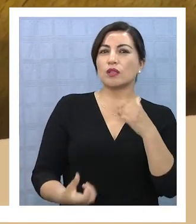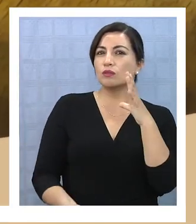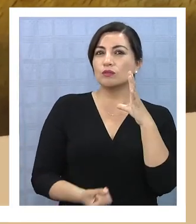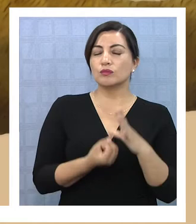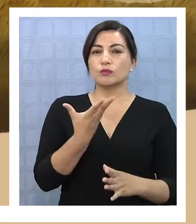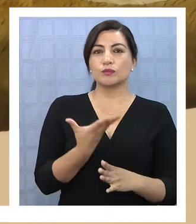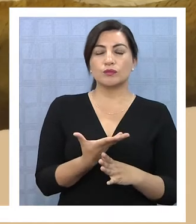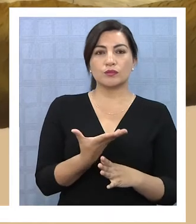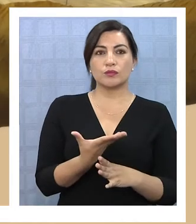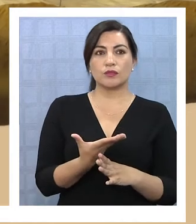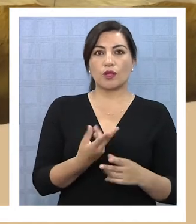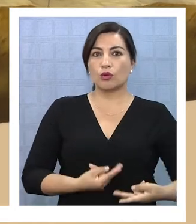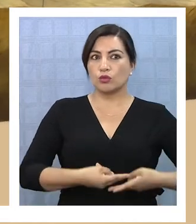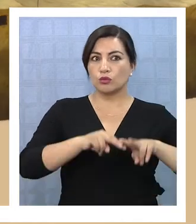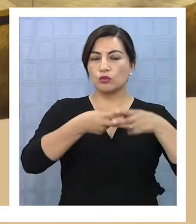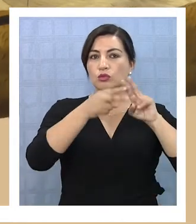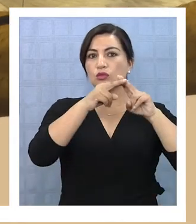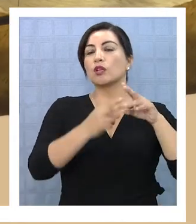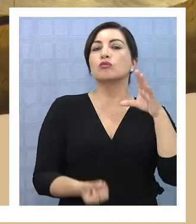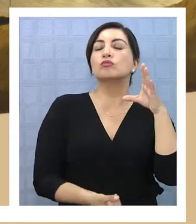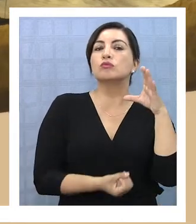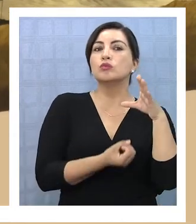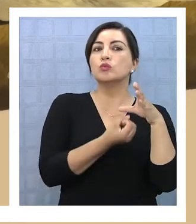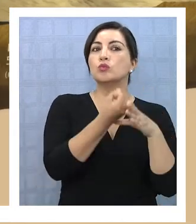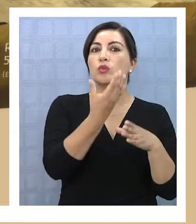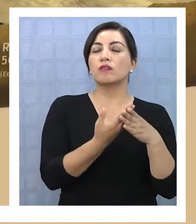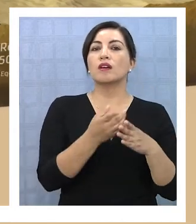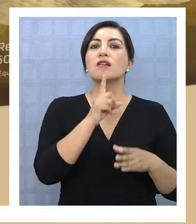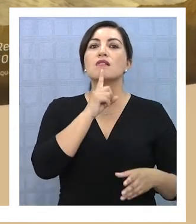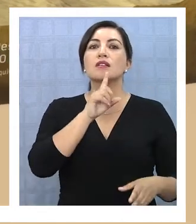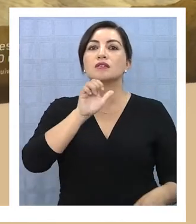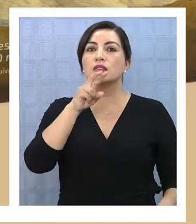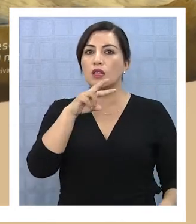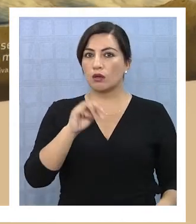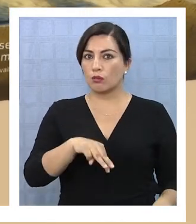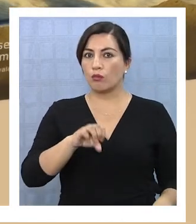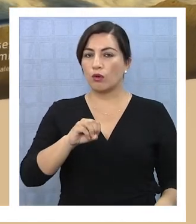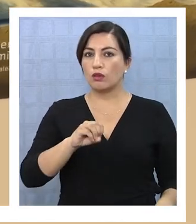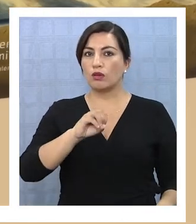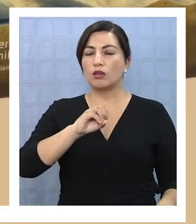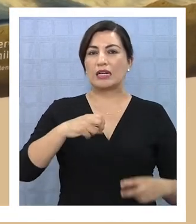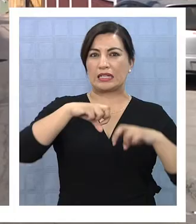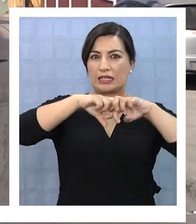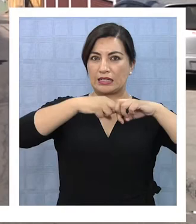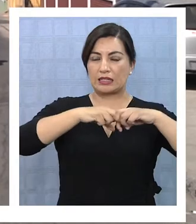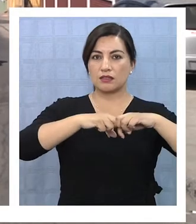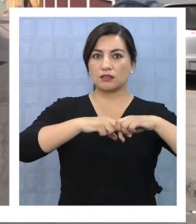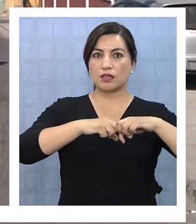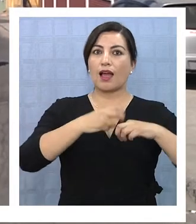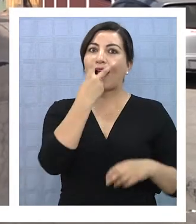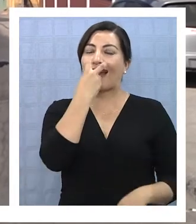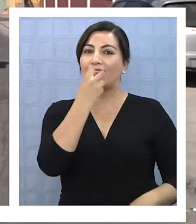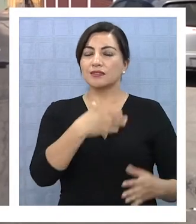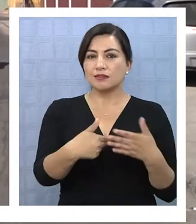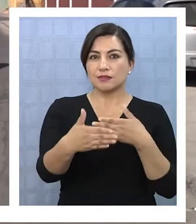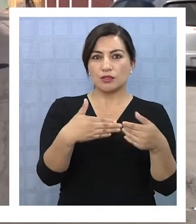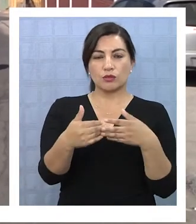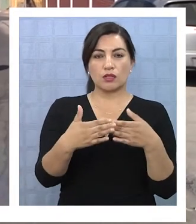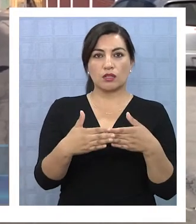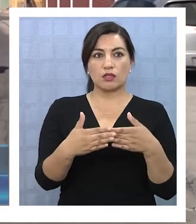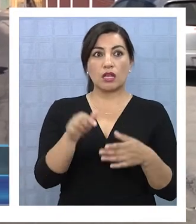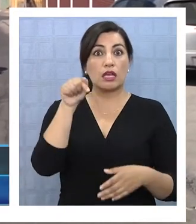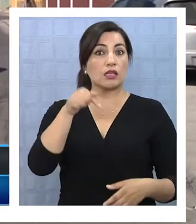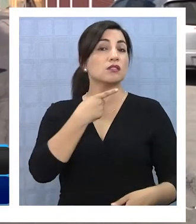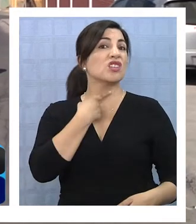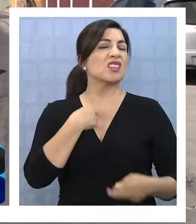construcción de nuevas centrales termoeléctricas tipo carbono o gas natural. Y lo que es más interesante aún es que